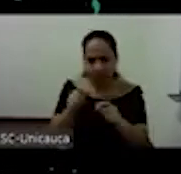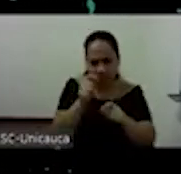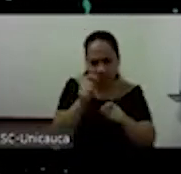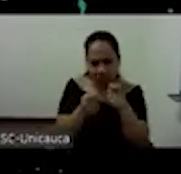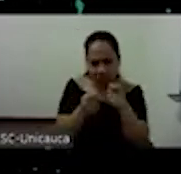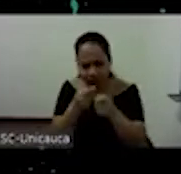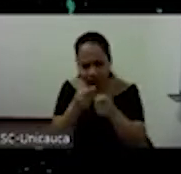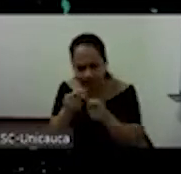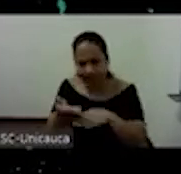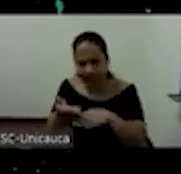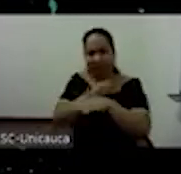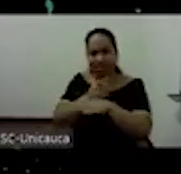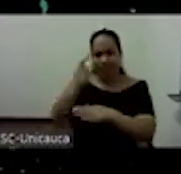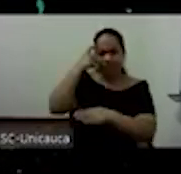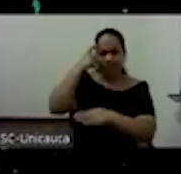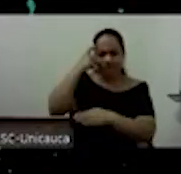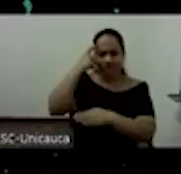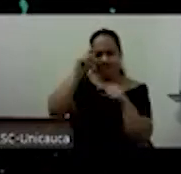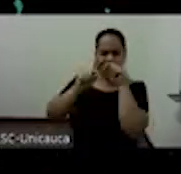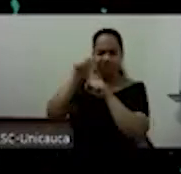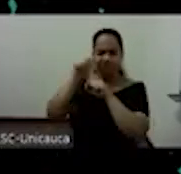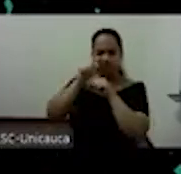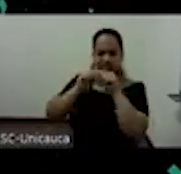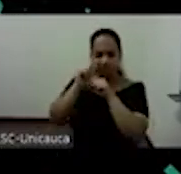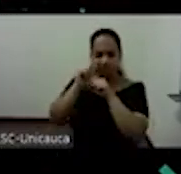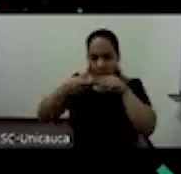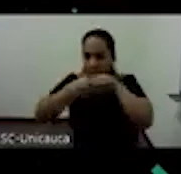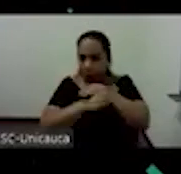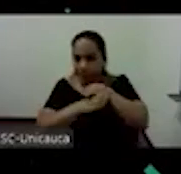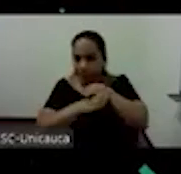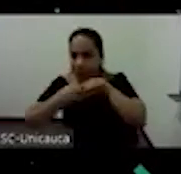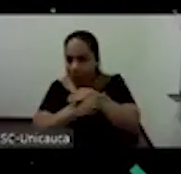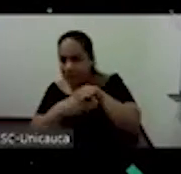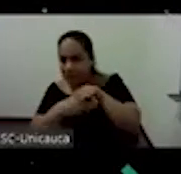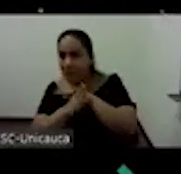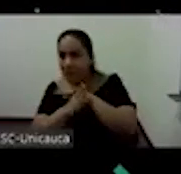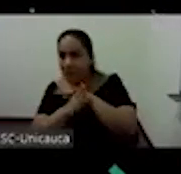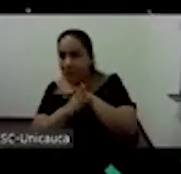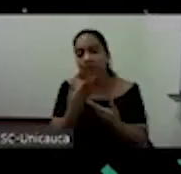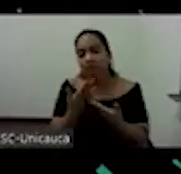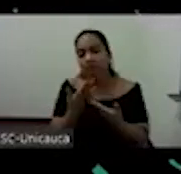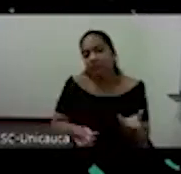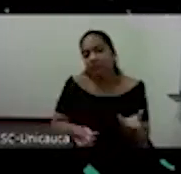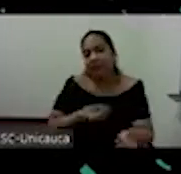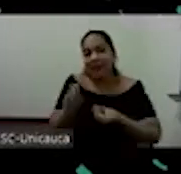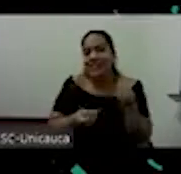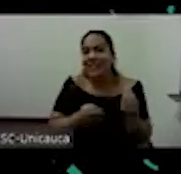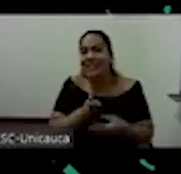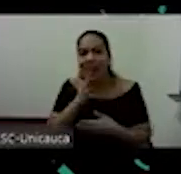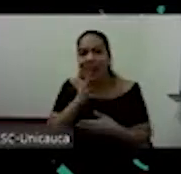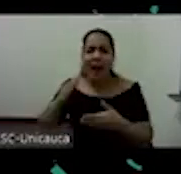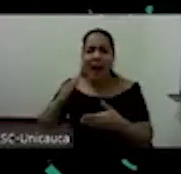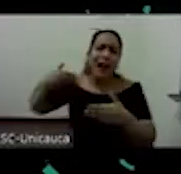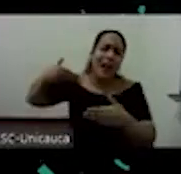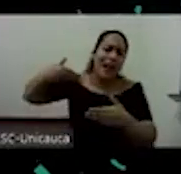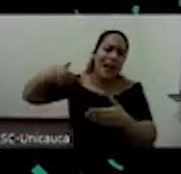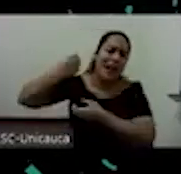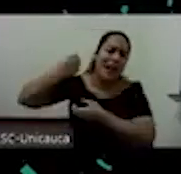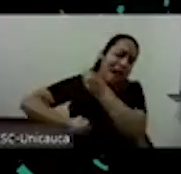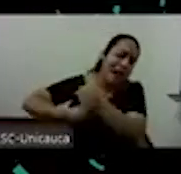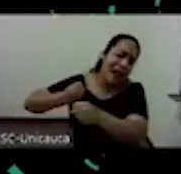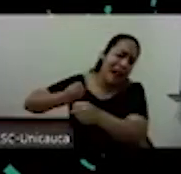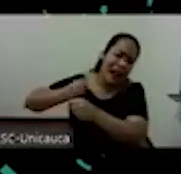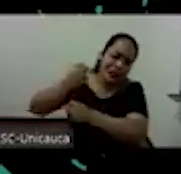y coleccionarlos como lo han ido haciendo durante décadas con